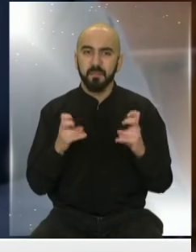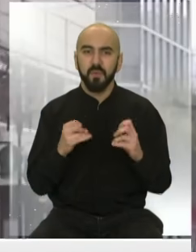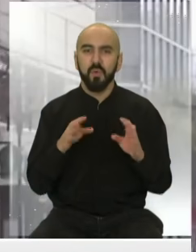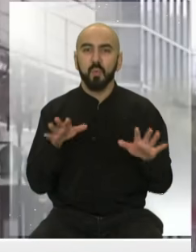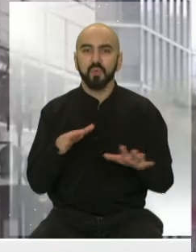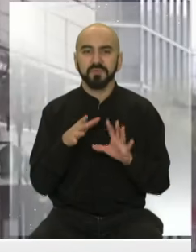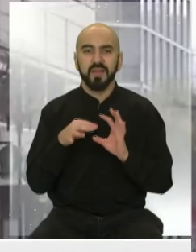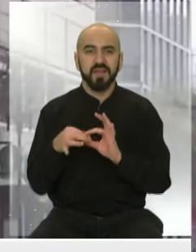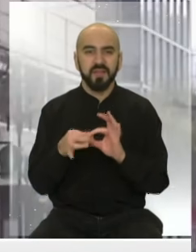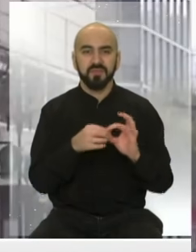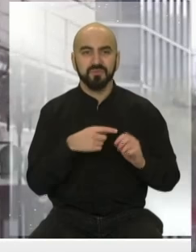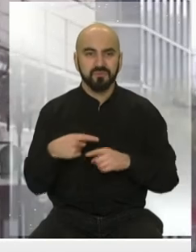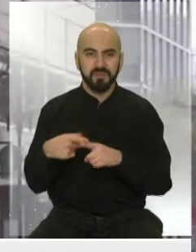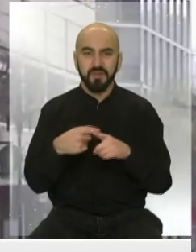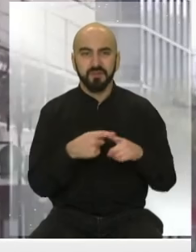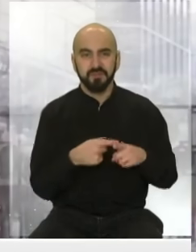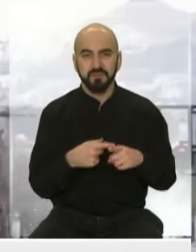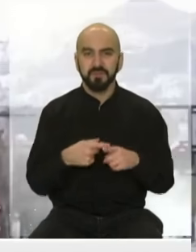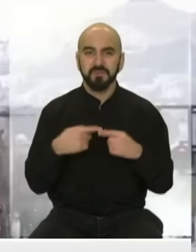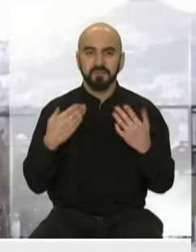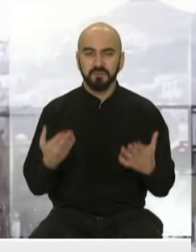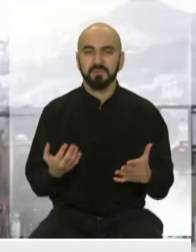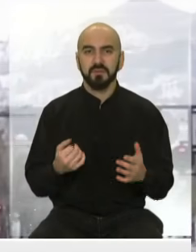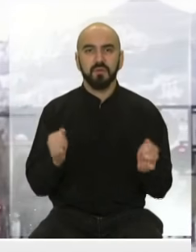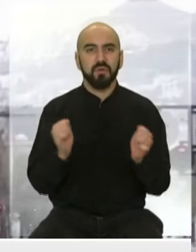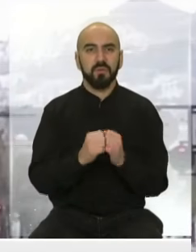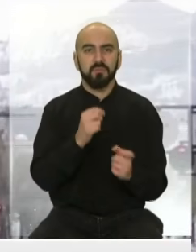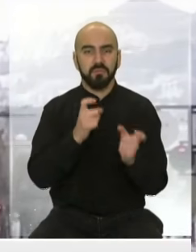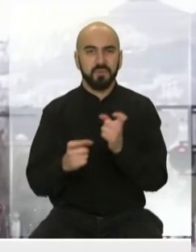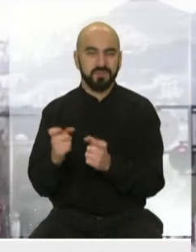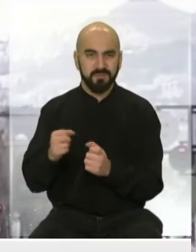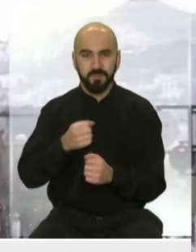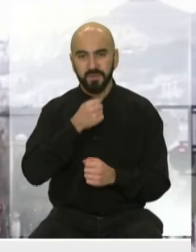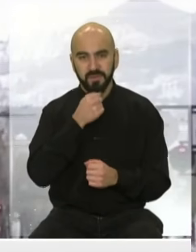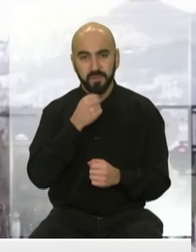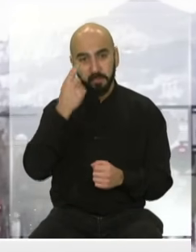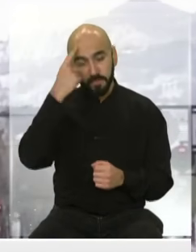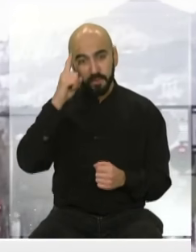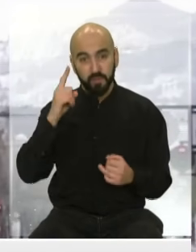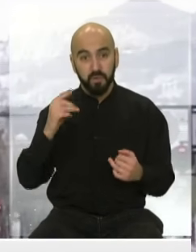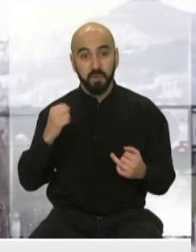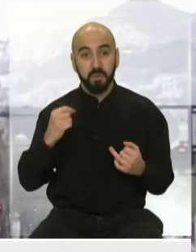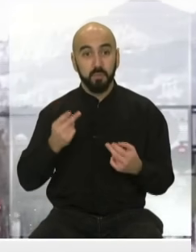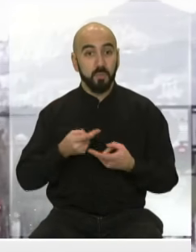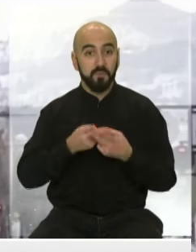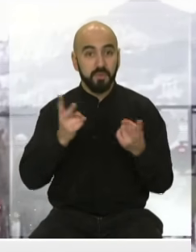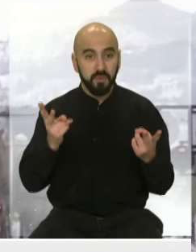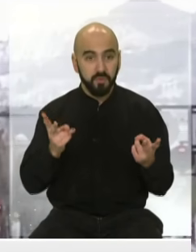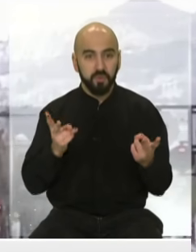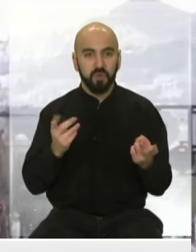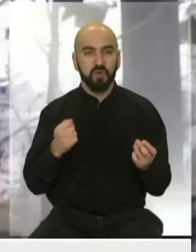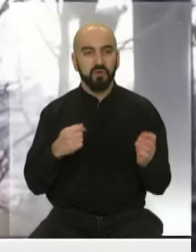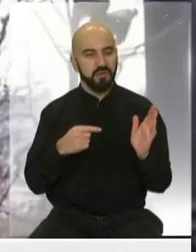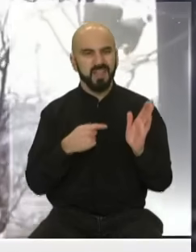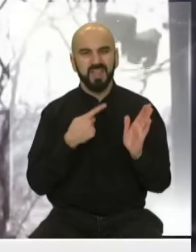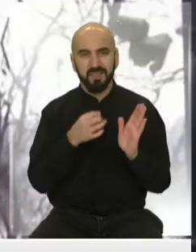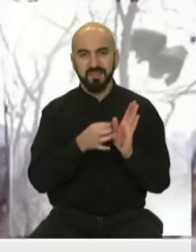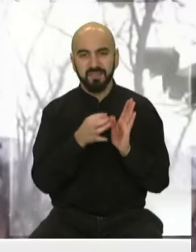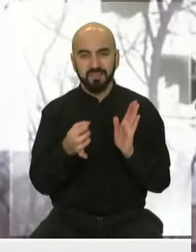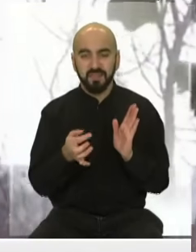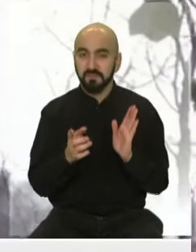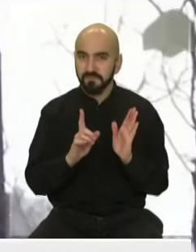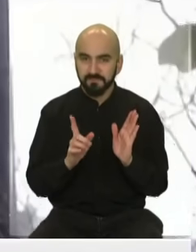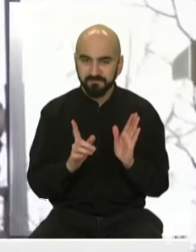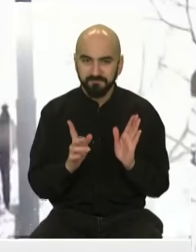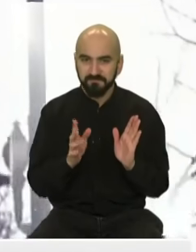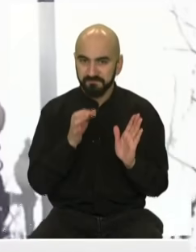sociales. Así lo confirmó él mismo ahí, ante los periodistas de la Casa Blanca, pero no se reveló el texto, el contenido de este. Pero, a grandes